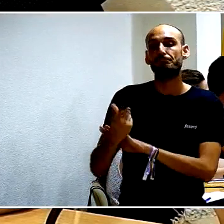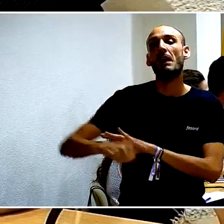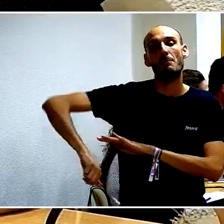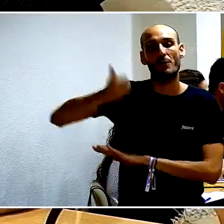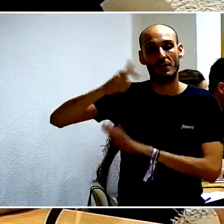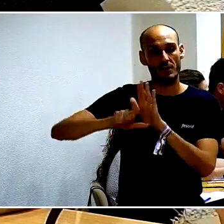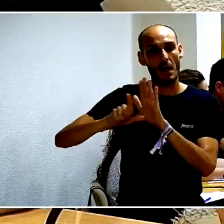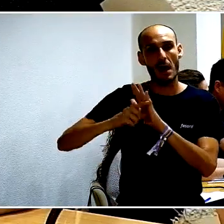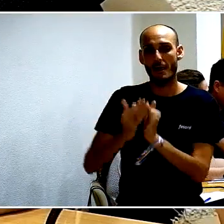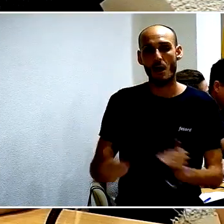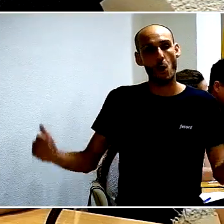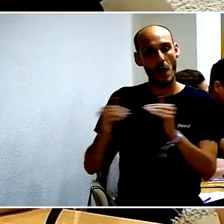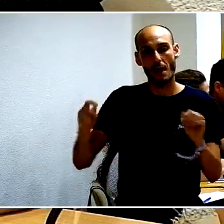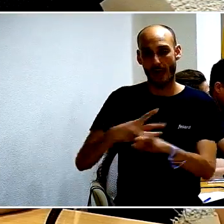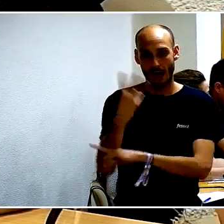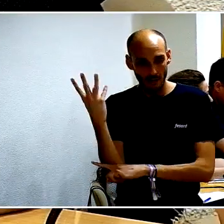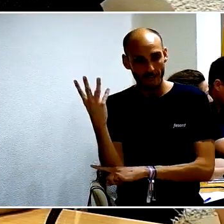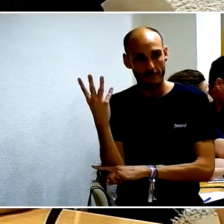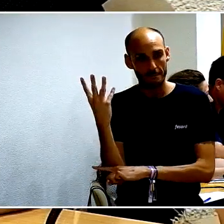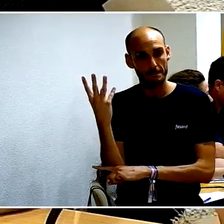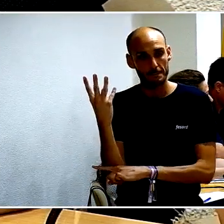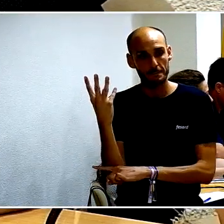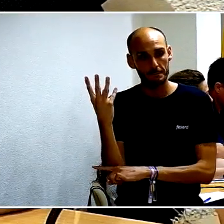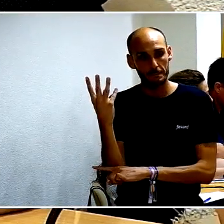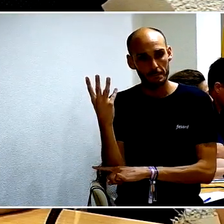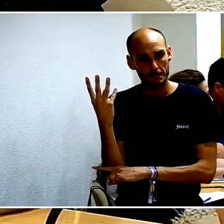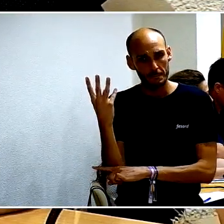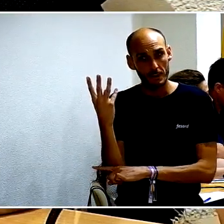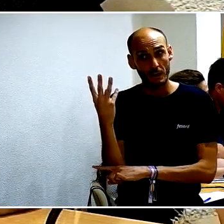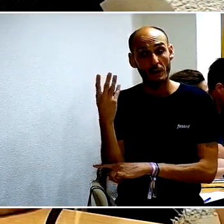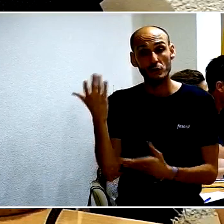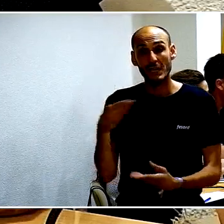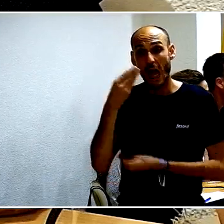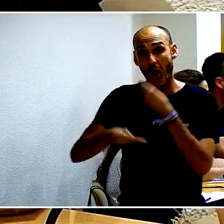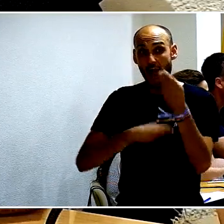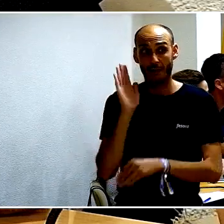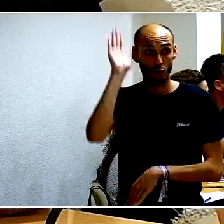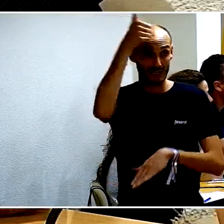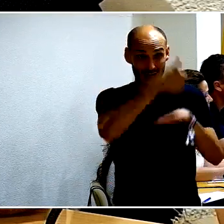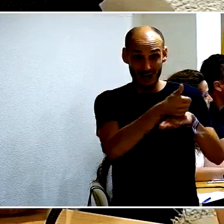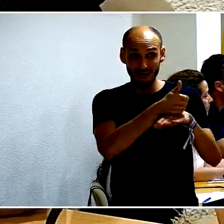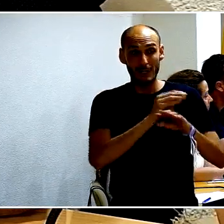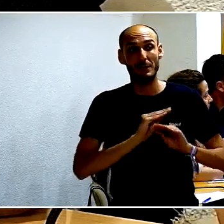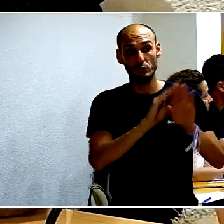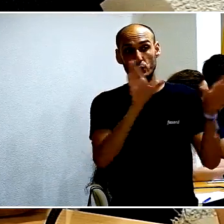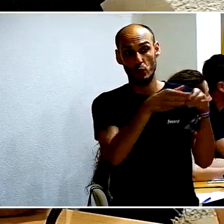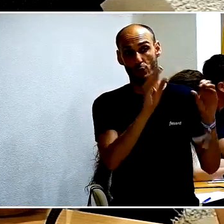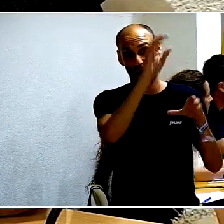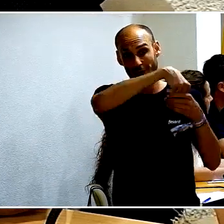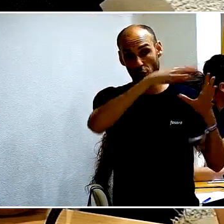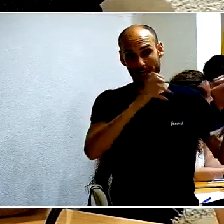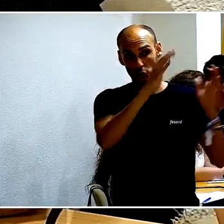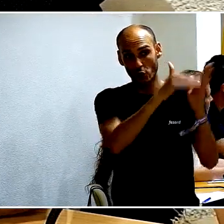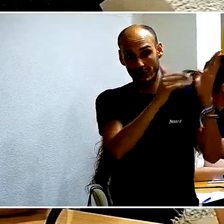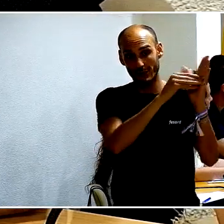LGTBI, De la presente moción se dará traslado al Gobierno de la Generalitat y a los grupos políticos de las Cortes Valencianas, a las Consellerías